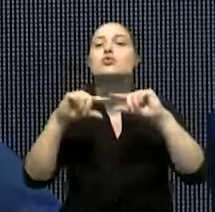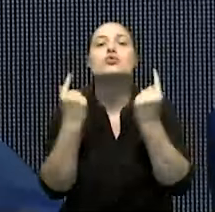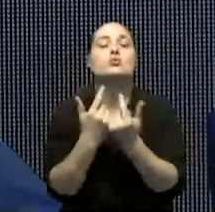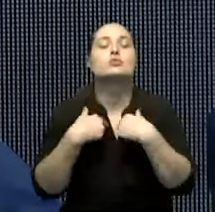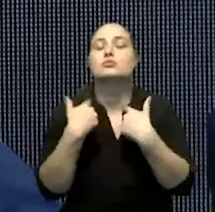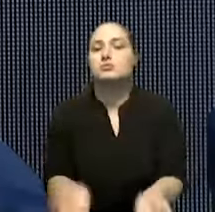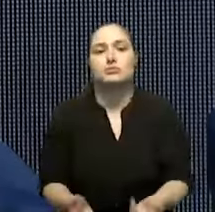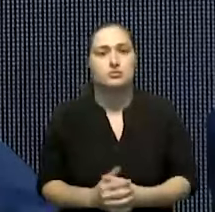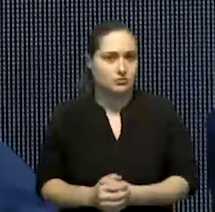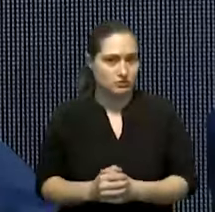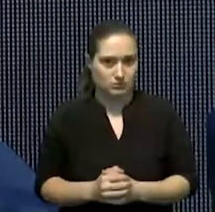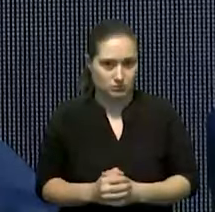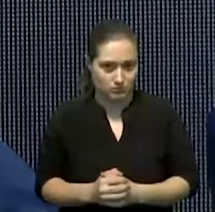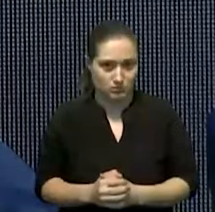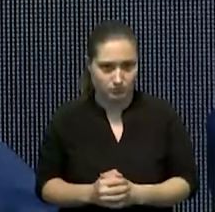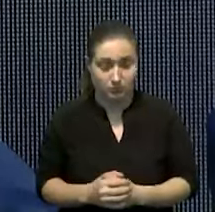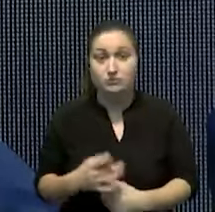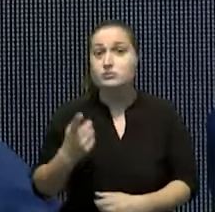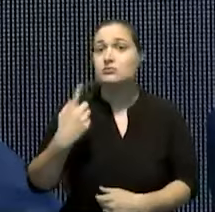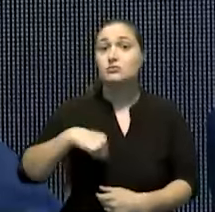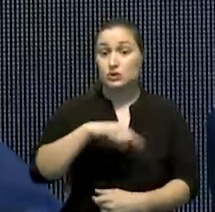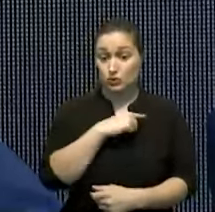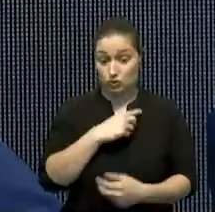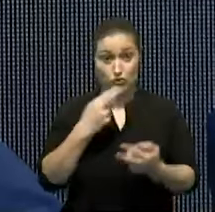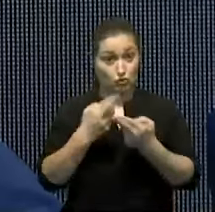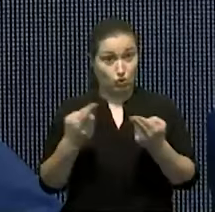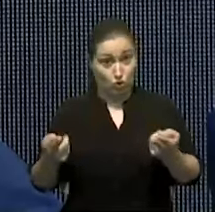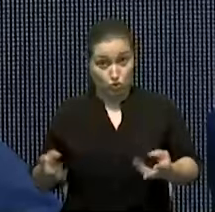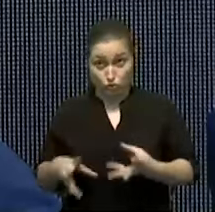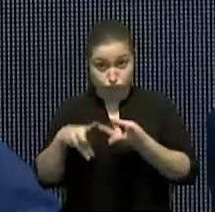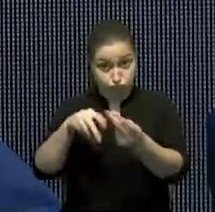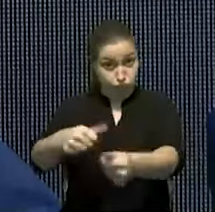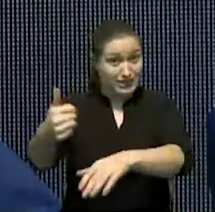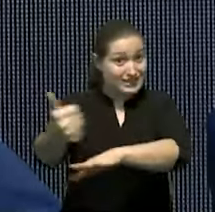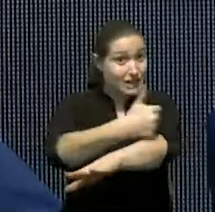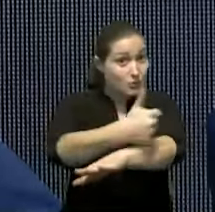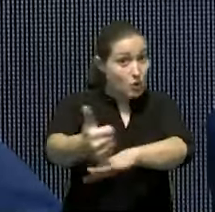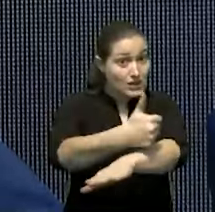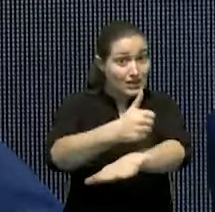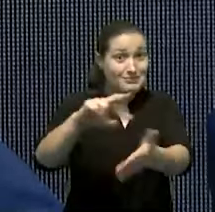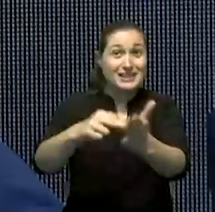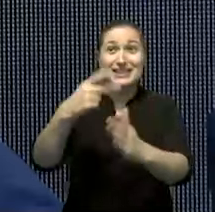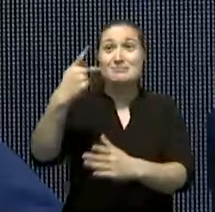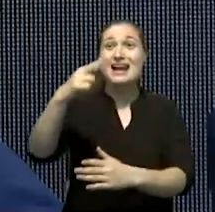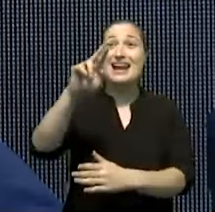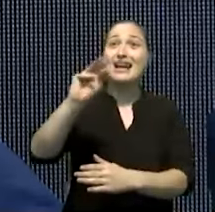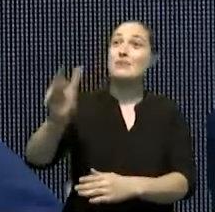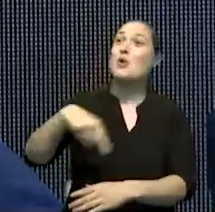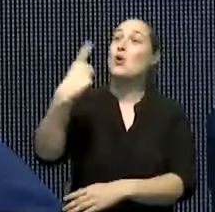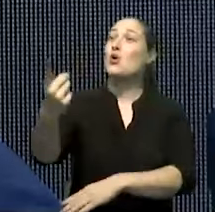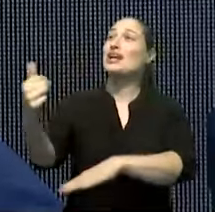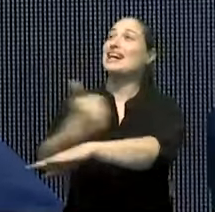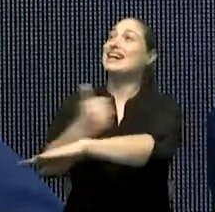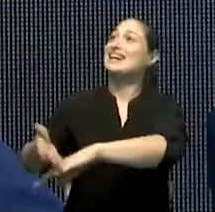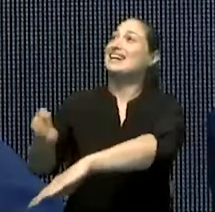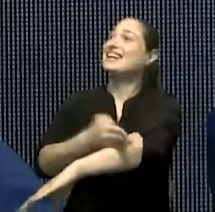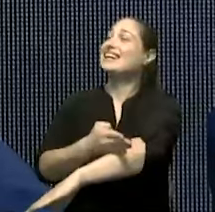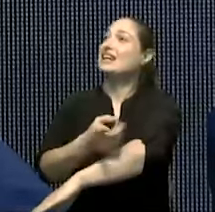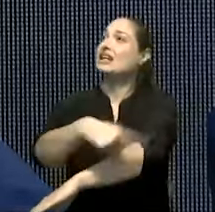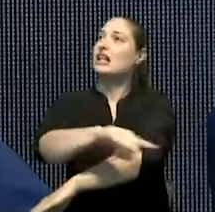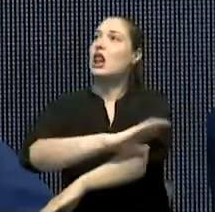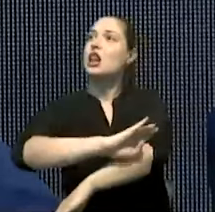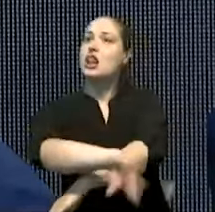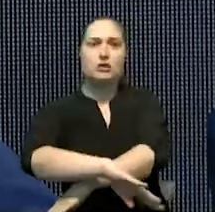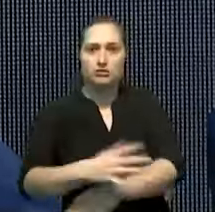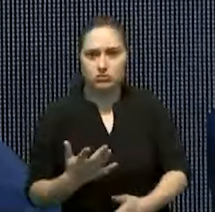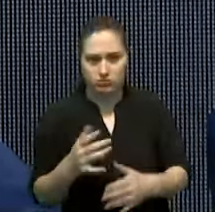cuando nosotros estamos dedicando recursos para el transporte no es para los prmas es para toda la población